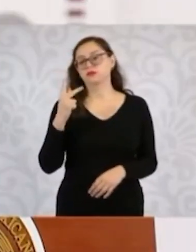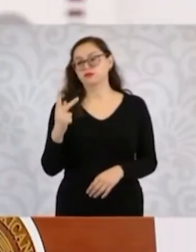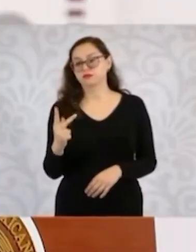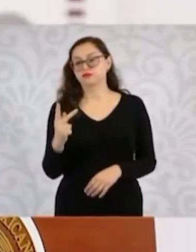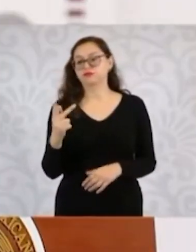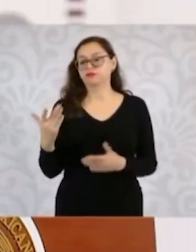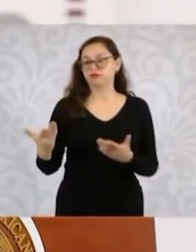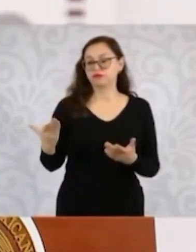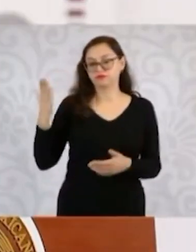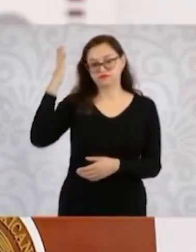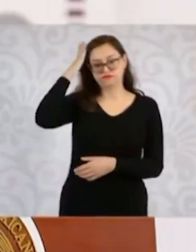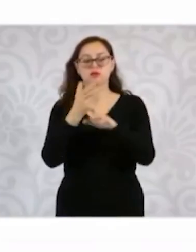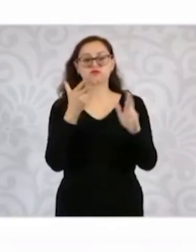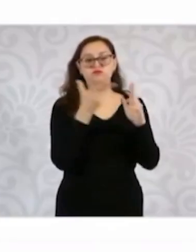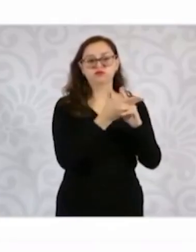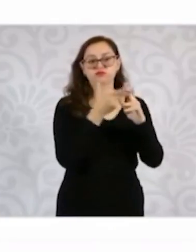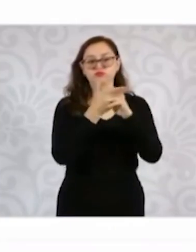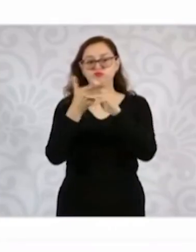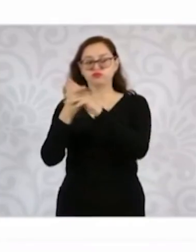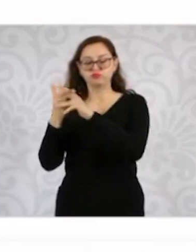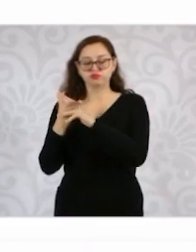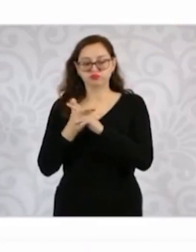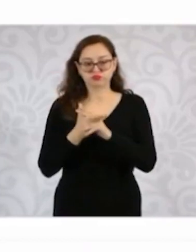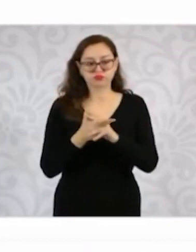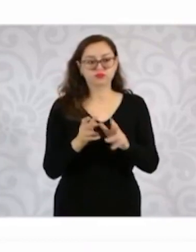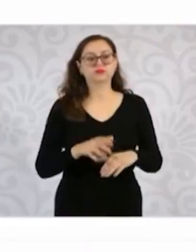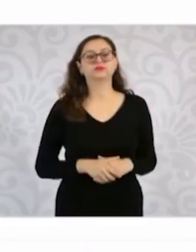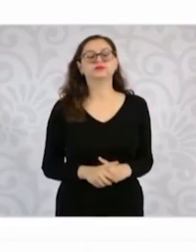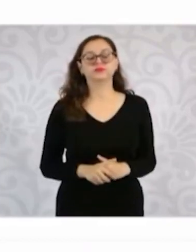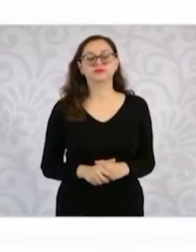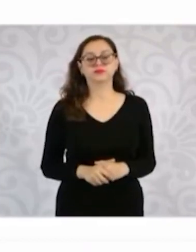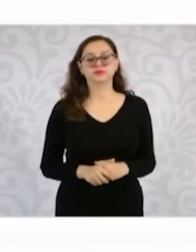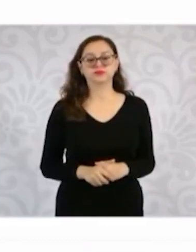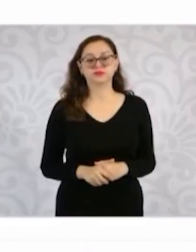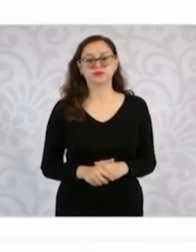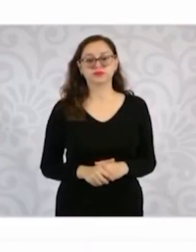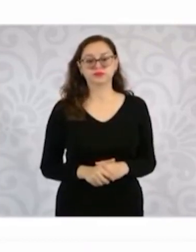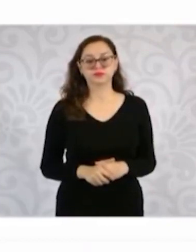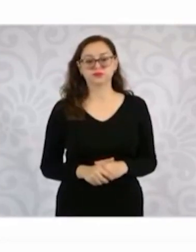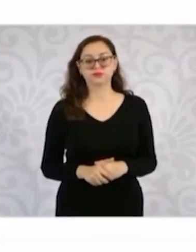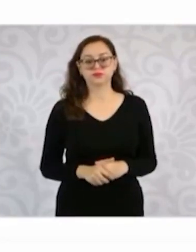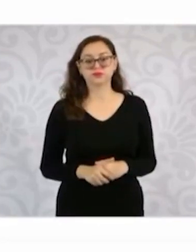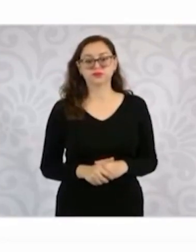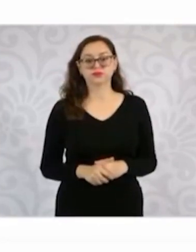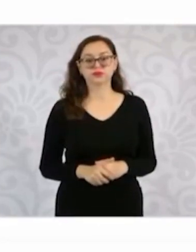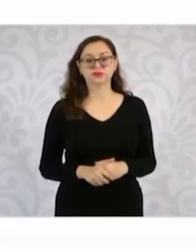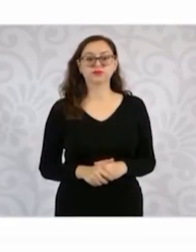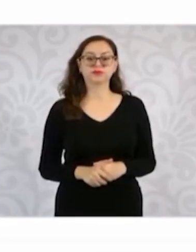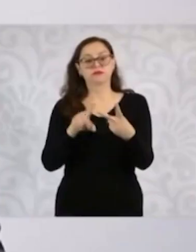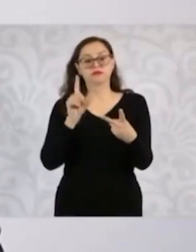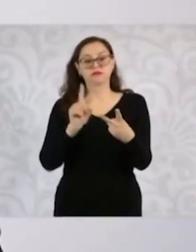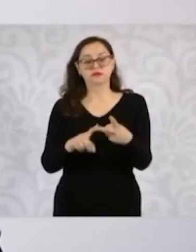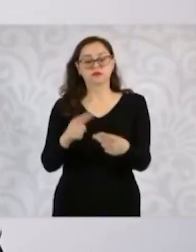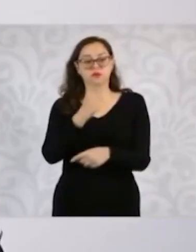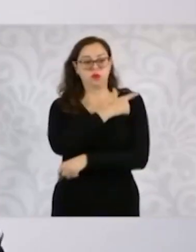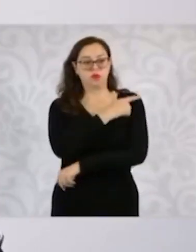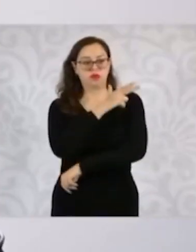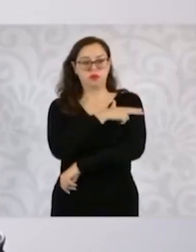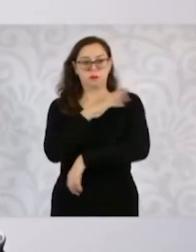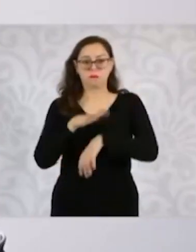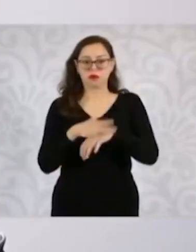reportero y conductor Antonio Gaitán, camarógrafo y productor Luis Antonio Flores.